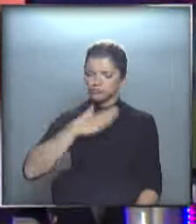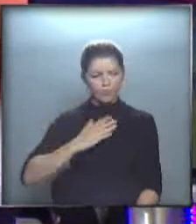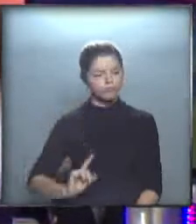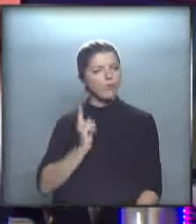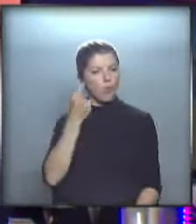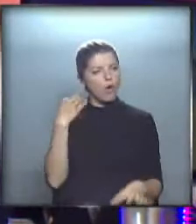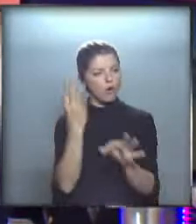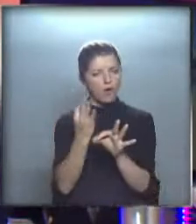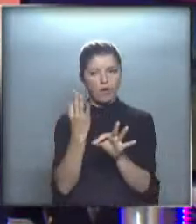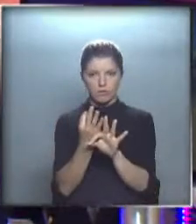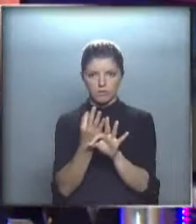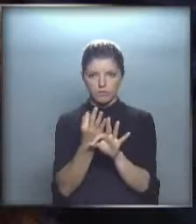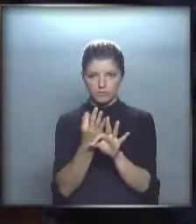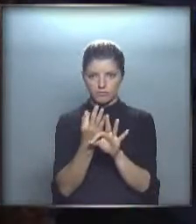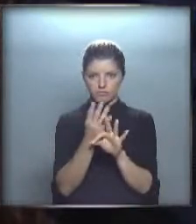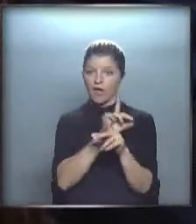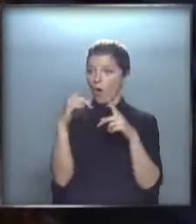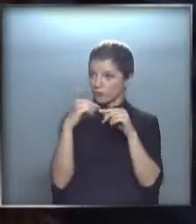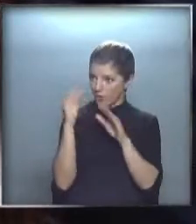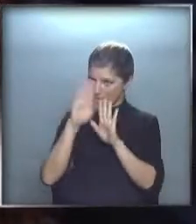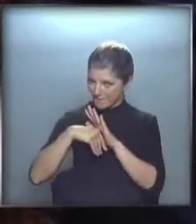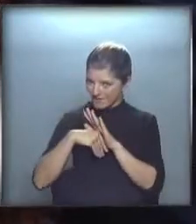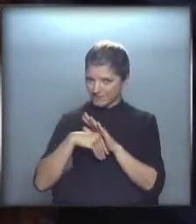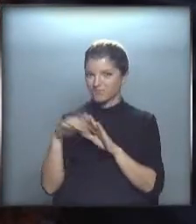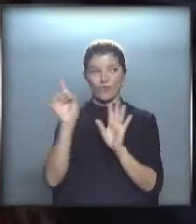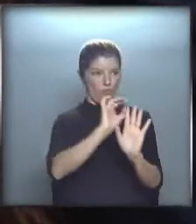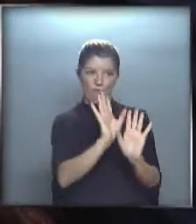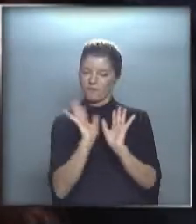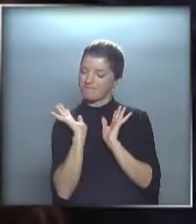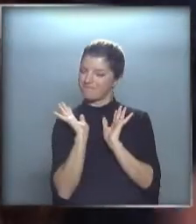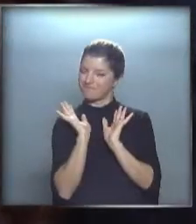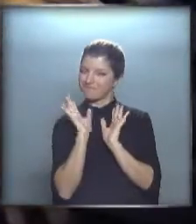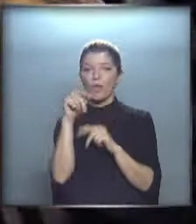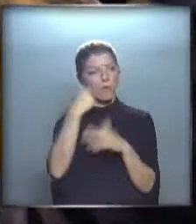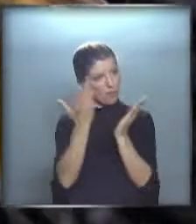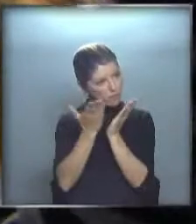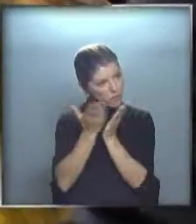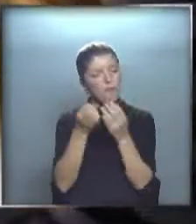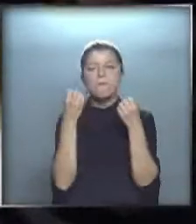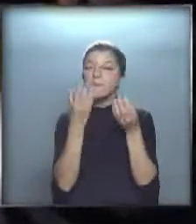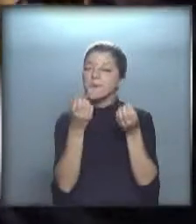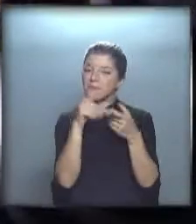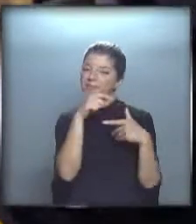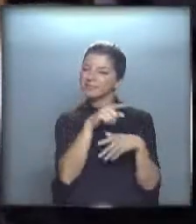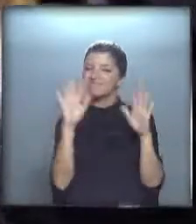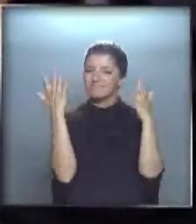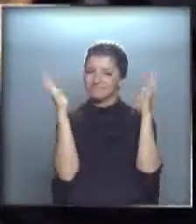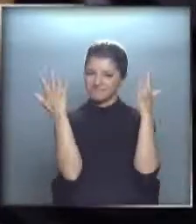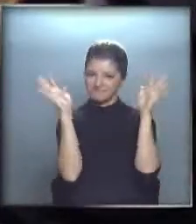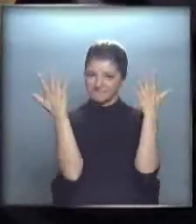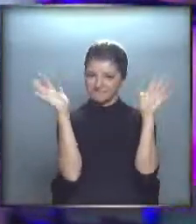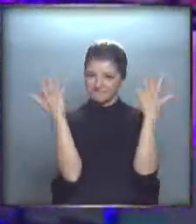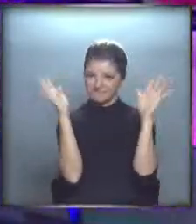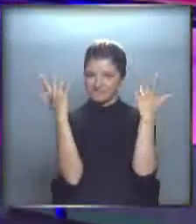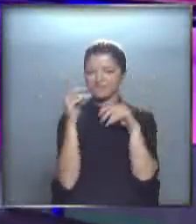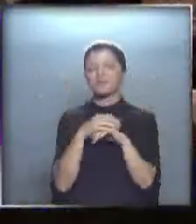escuela. ¿Tiene alguna baja o nota? Bien. No. Okay. Muy bien, muy bien. Chico estudioso. Muy bien, fuerte el aplauso. Tiene un 10, señor. A ver, por